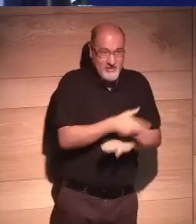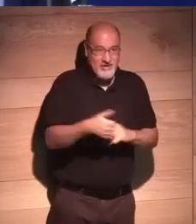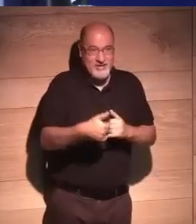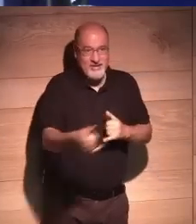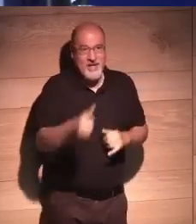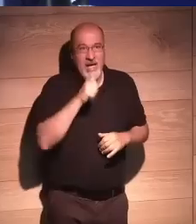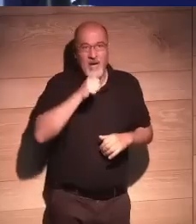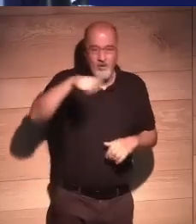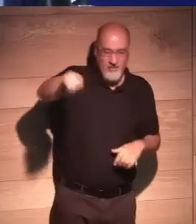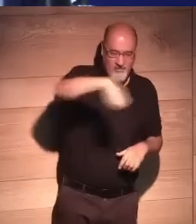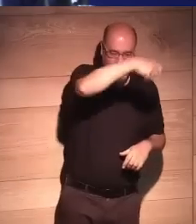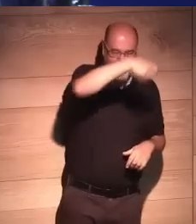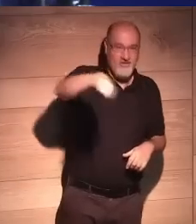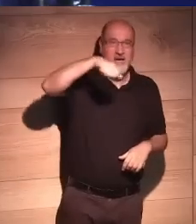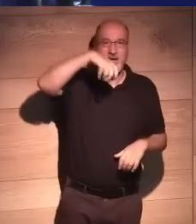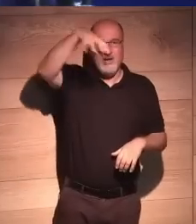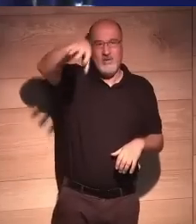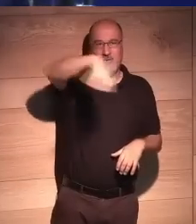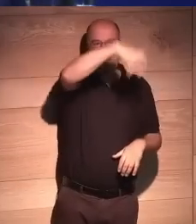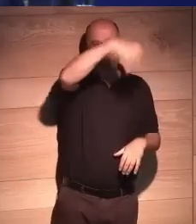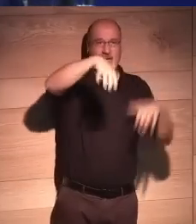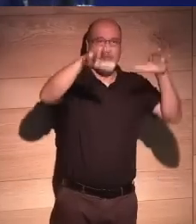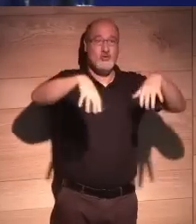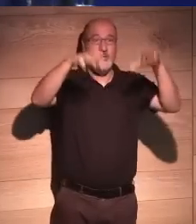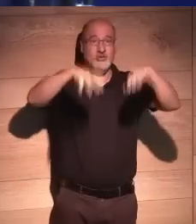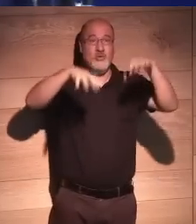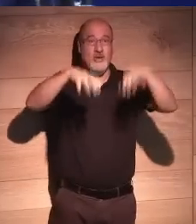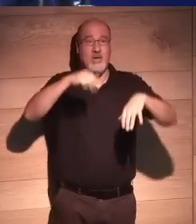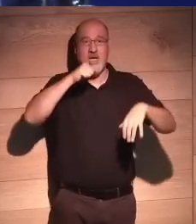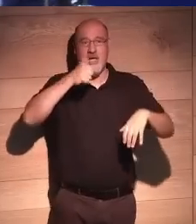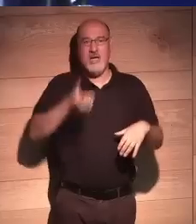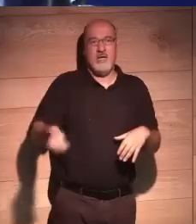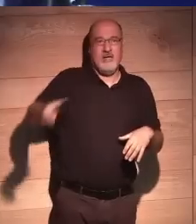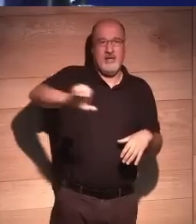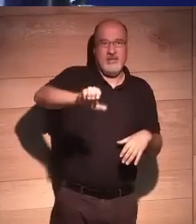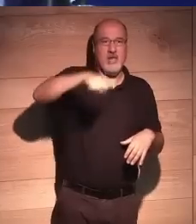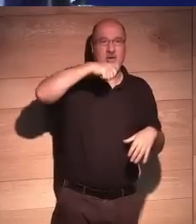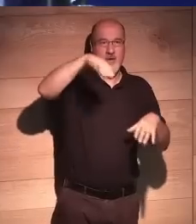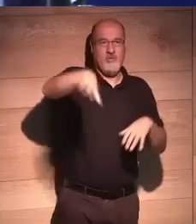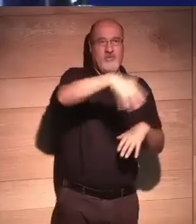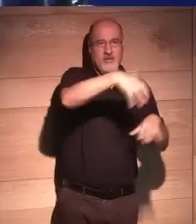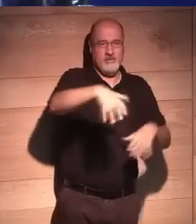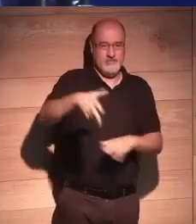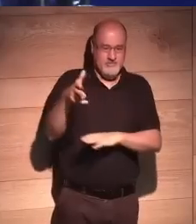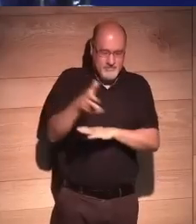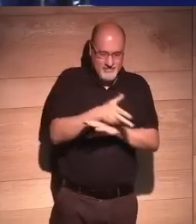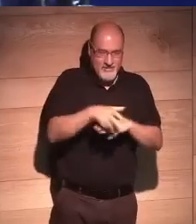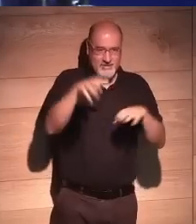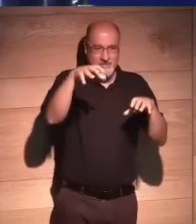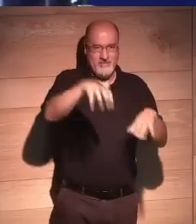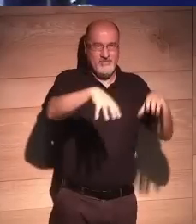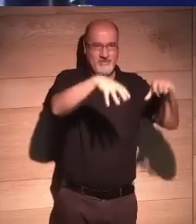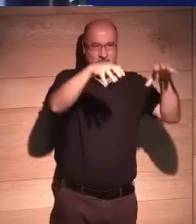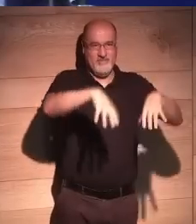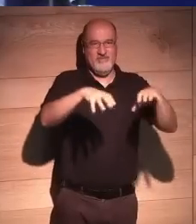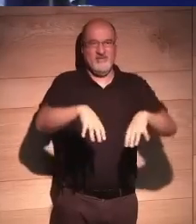con la regadera, así porque era regadera manual, haciendo así. Entonces, claro, me encontrarás, hizo así como para esconderse,